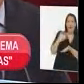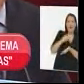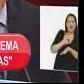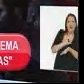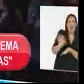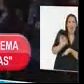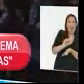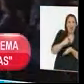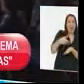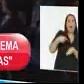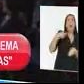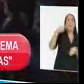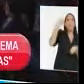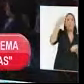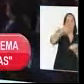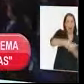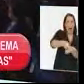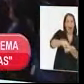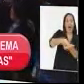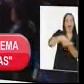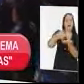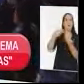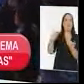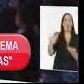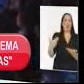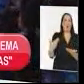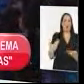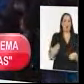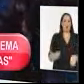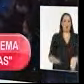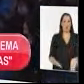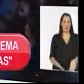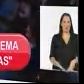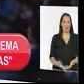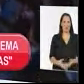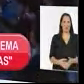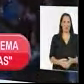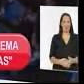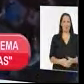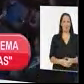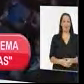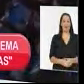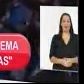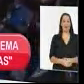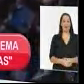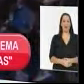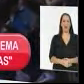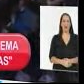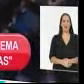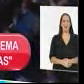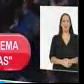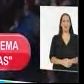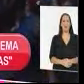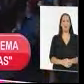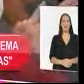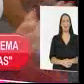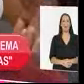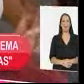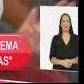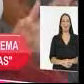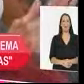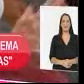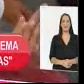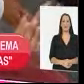bueno, el caso de María Eugenia Vidal, por ejemplo. María Eugenia Vidal es ese componente que viene de ahí y la verdad creo que es una de las